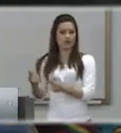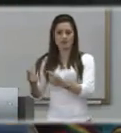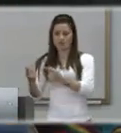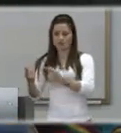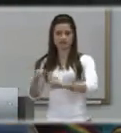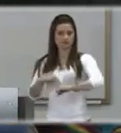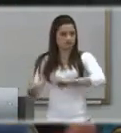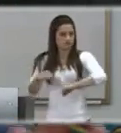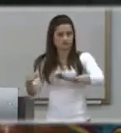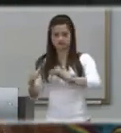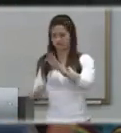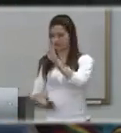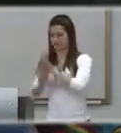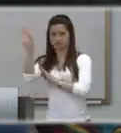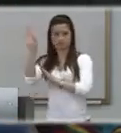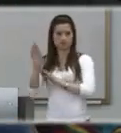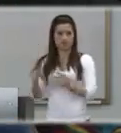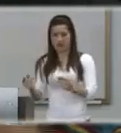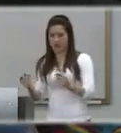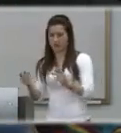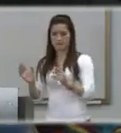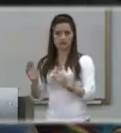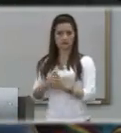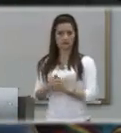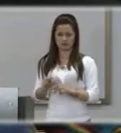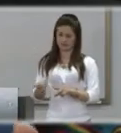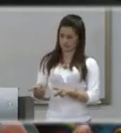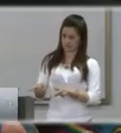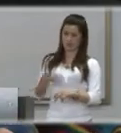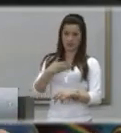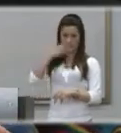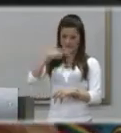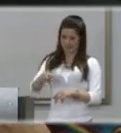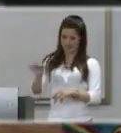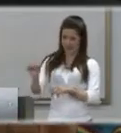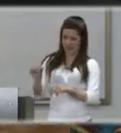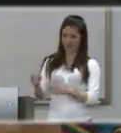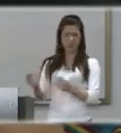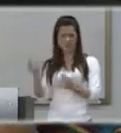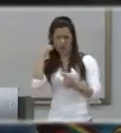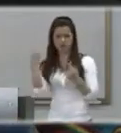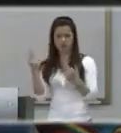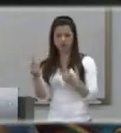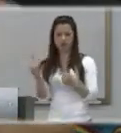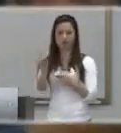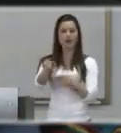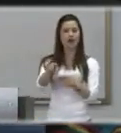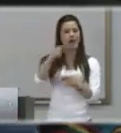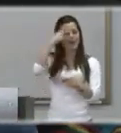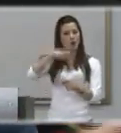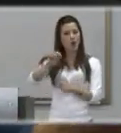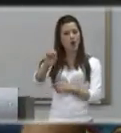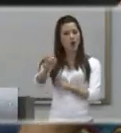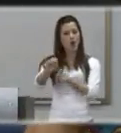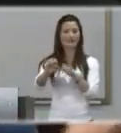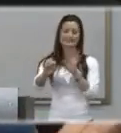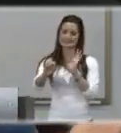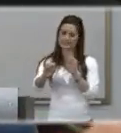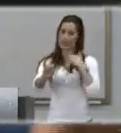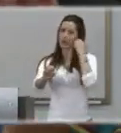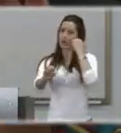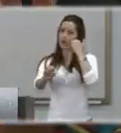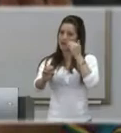como abuela, como mamá, digo, son capaces. El hijo hombre o es la protección de la mujer con el hombre, eso también está